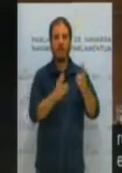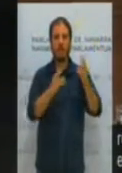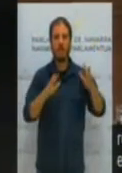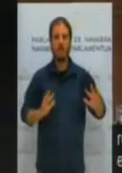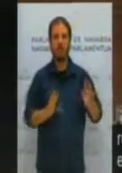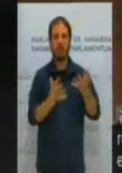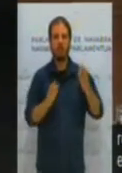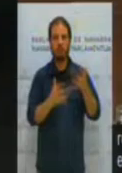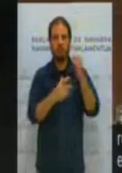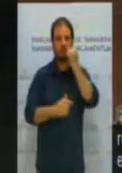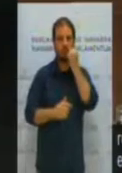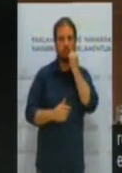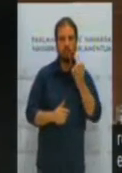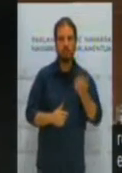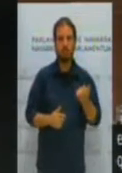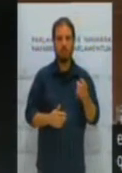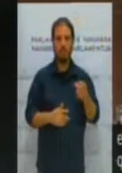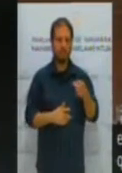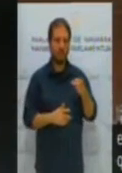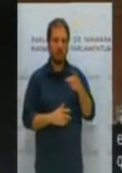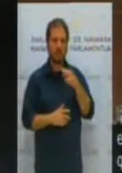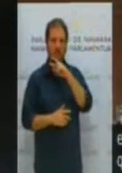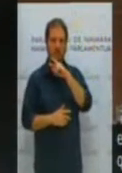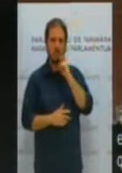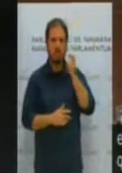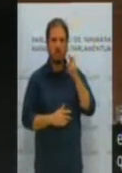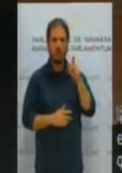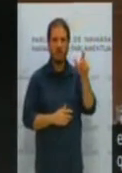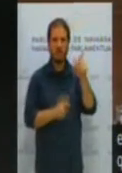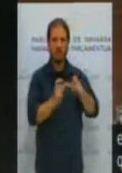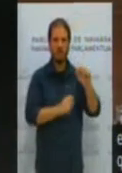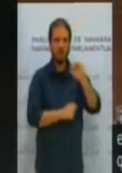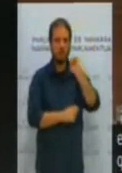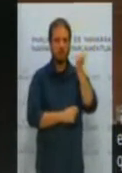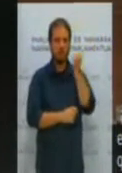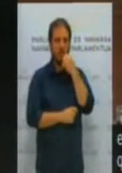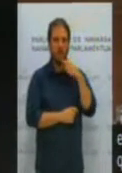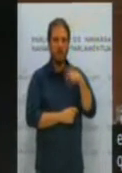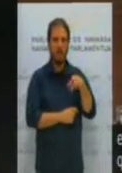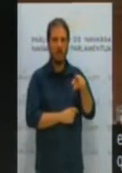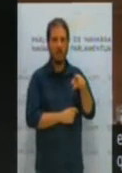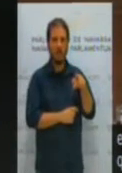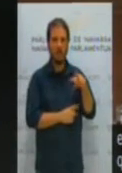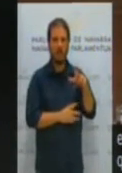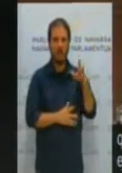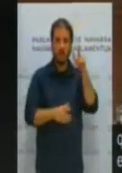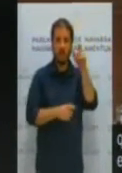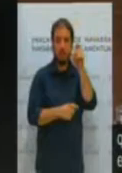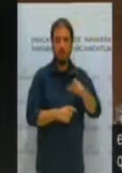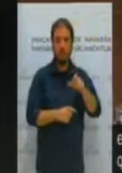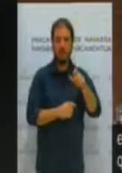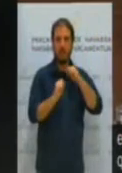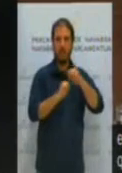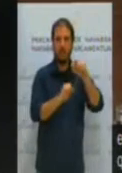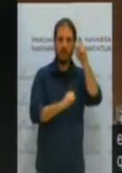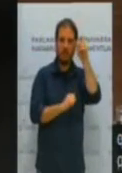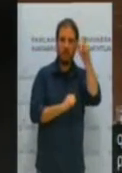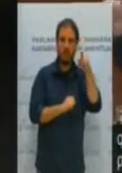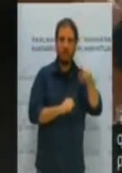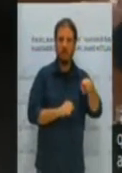el valor que dan y el respeto que tienen a las quejas ciudadanas y a la actuación del Defensor del Pueblo. Si hay muchas